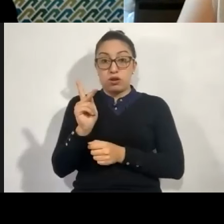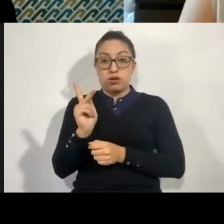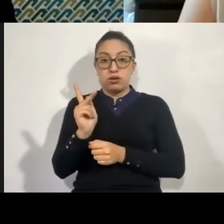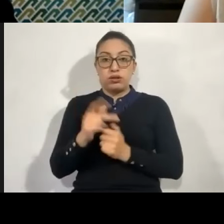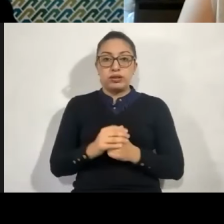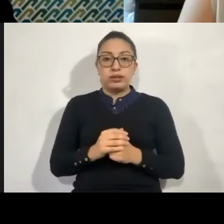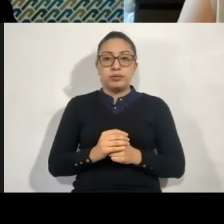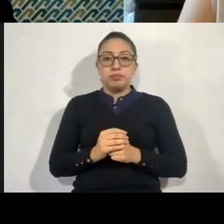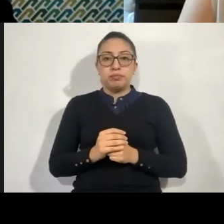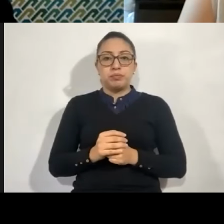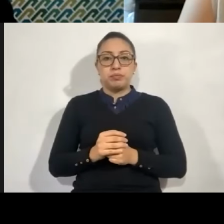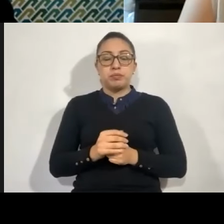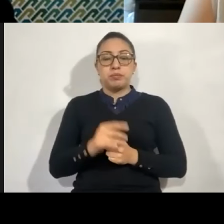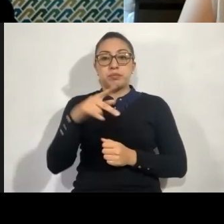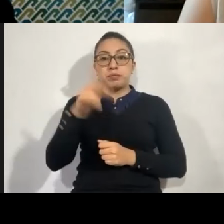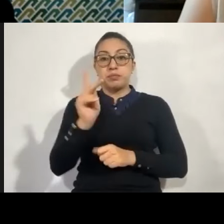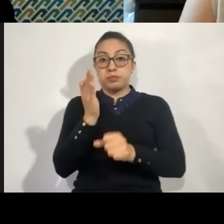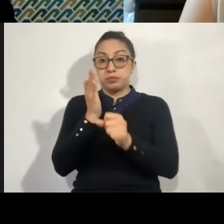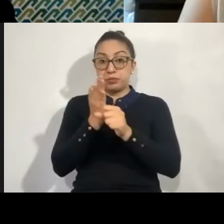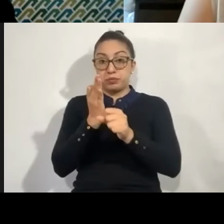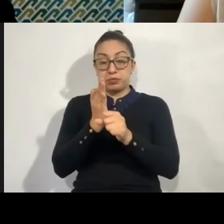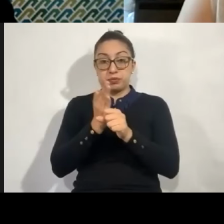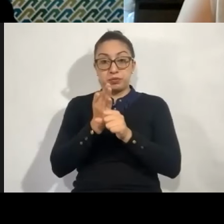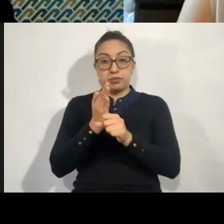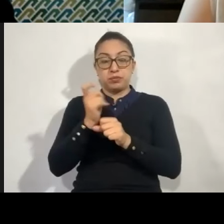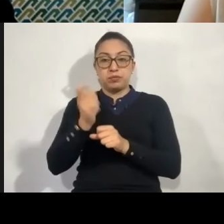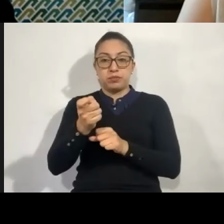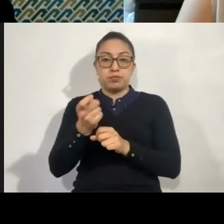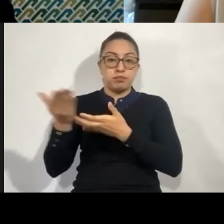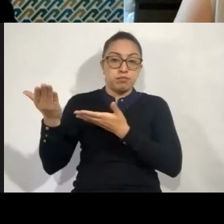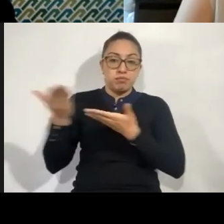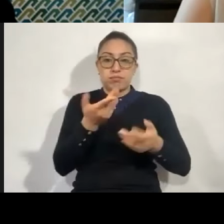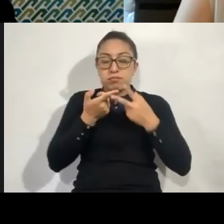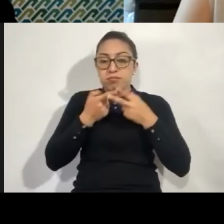la pandemia nos imposibilitó,